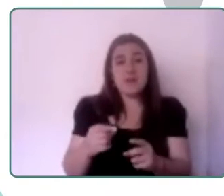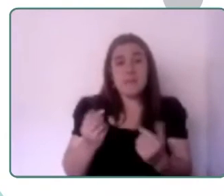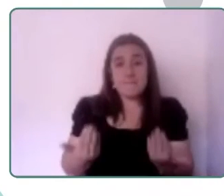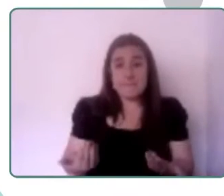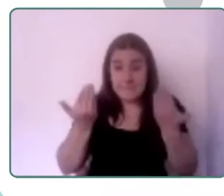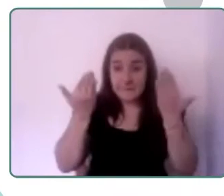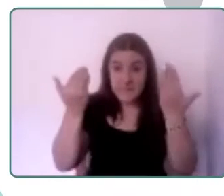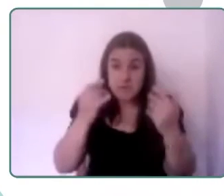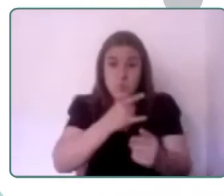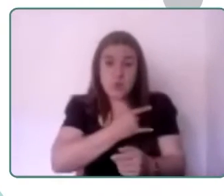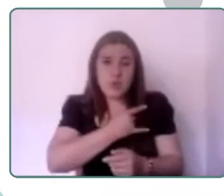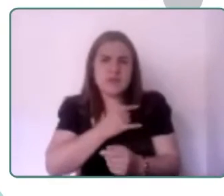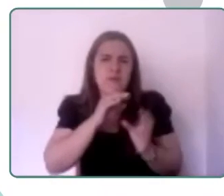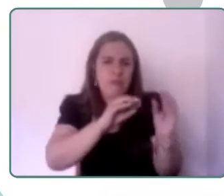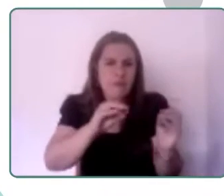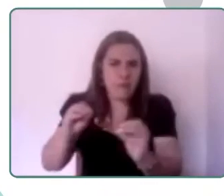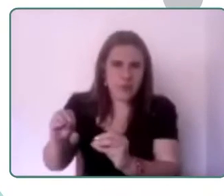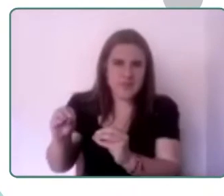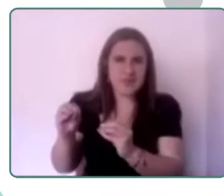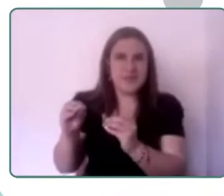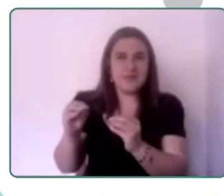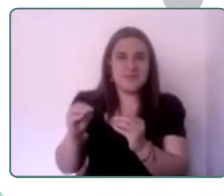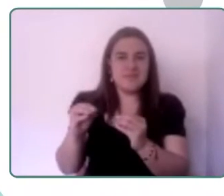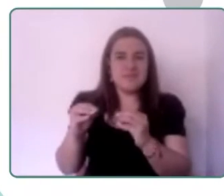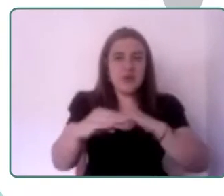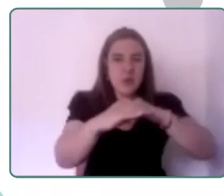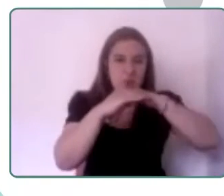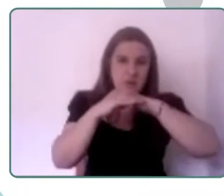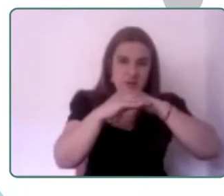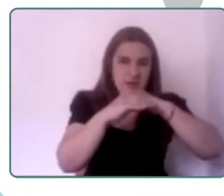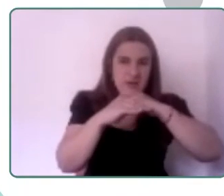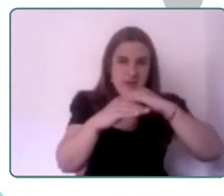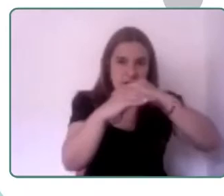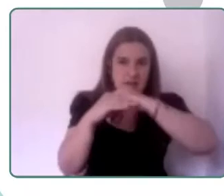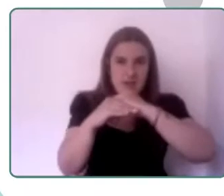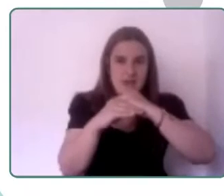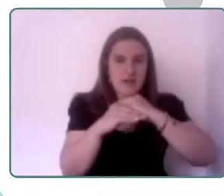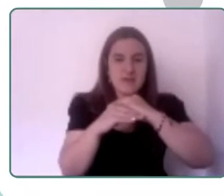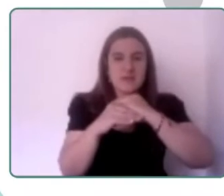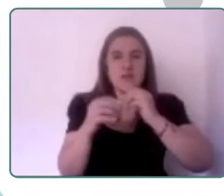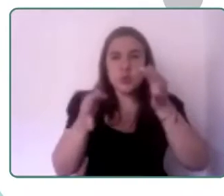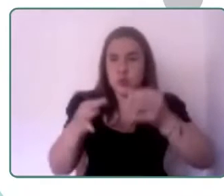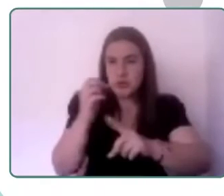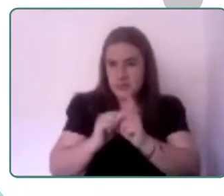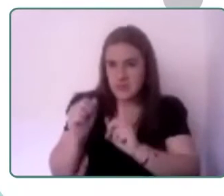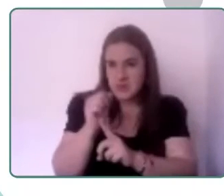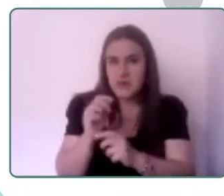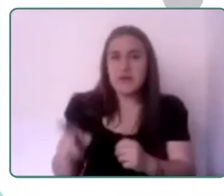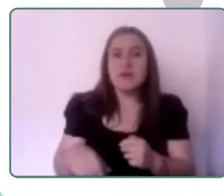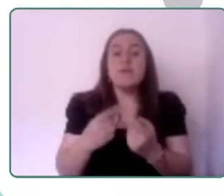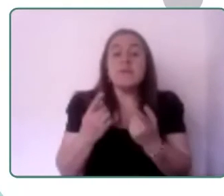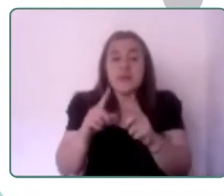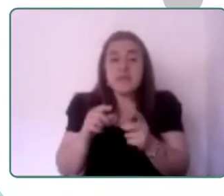sobre diversidad, equidad y justicia social, y si hacen uso de esos mecanismos de participación individual y